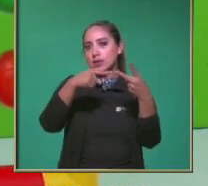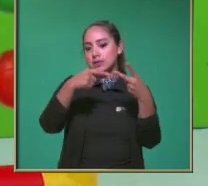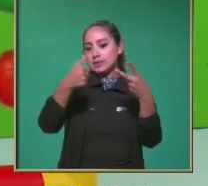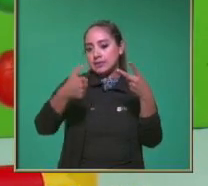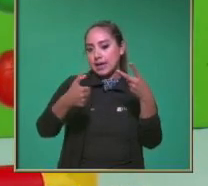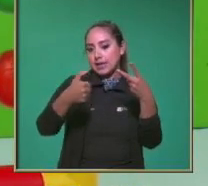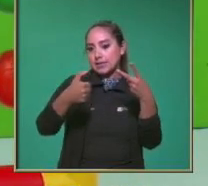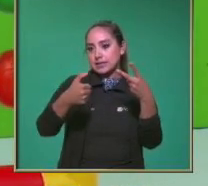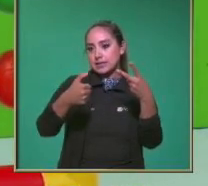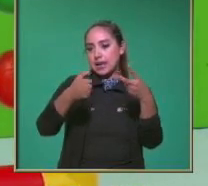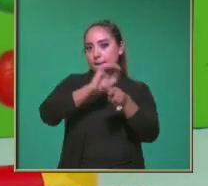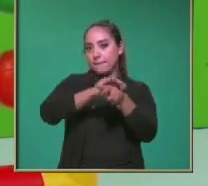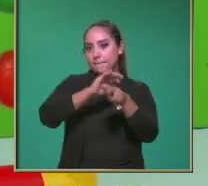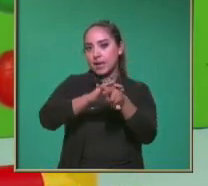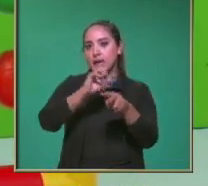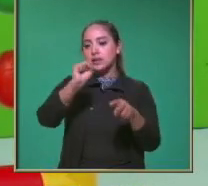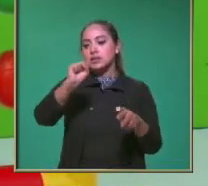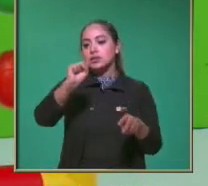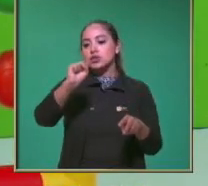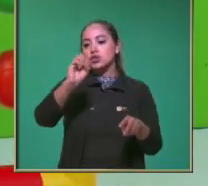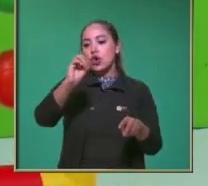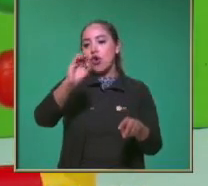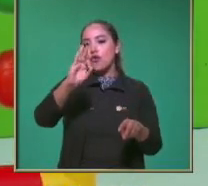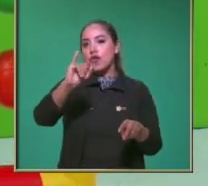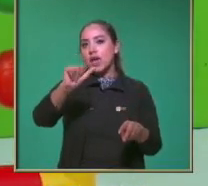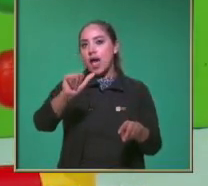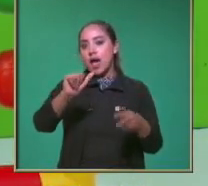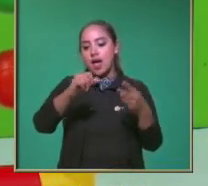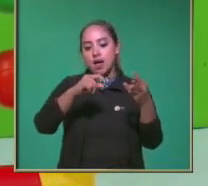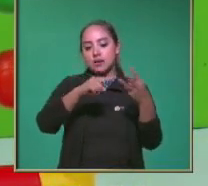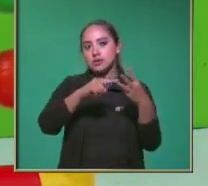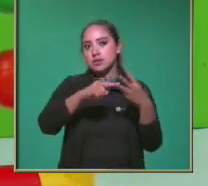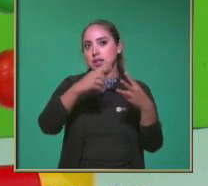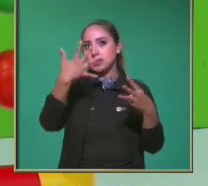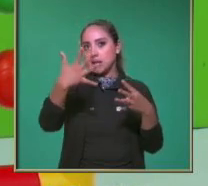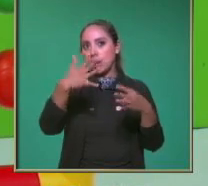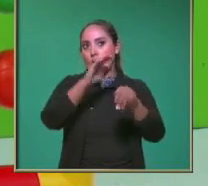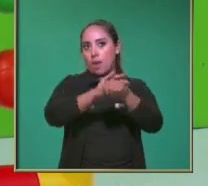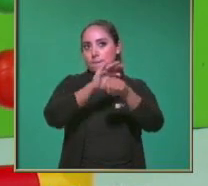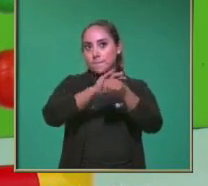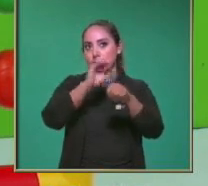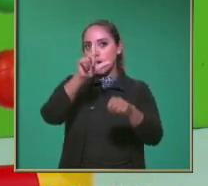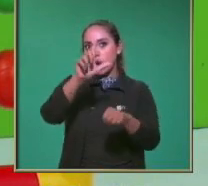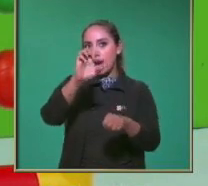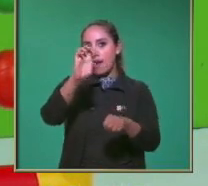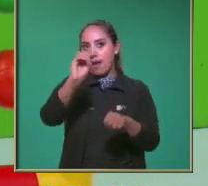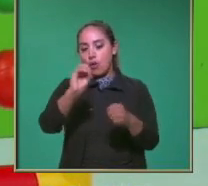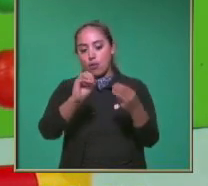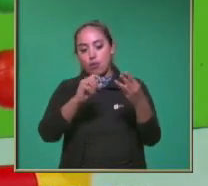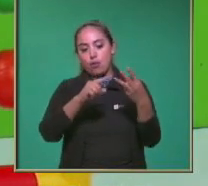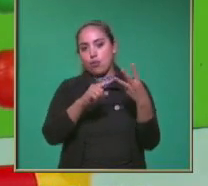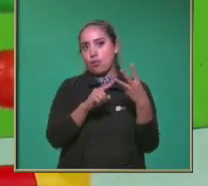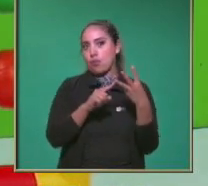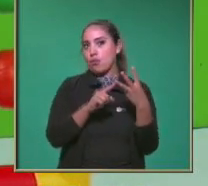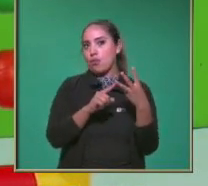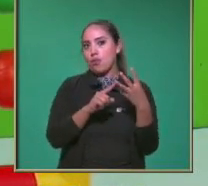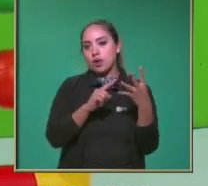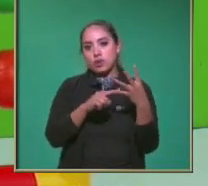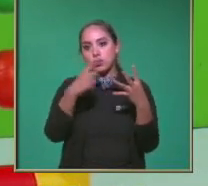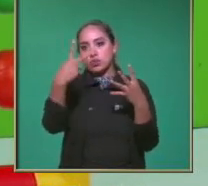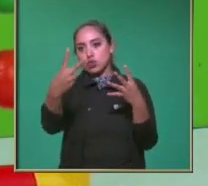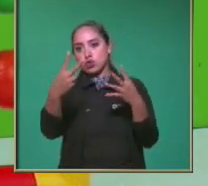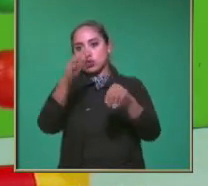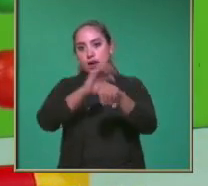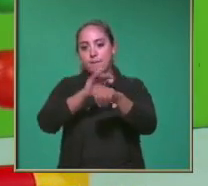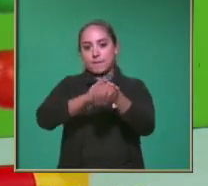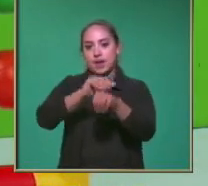a su amiga Sofía. 6. Y luego 5 a su amigo Leo. 5. Y 2 a su